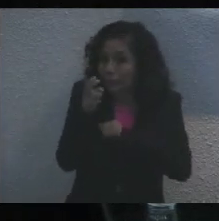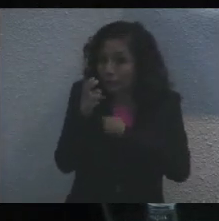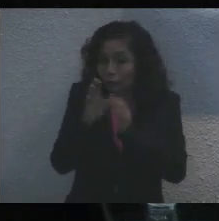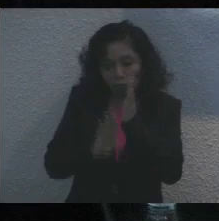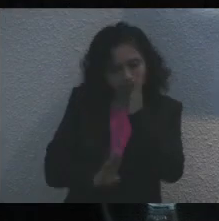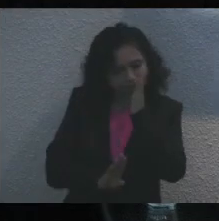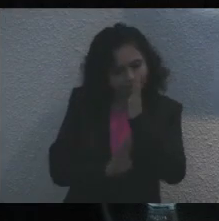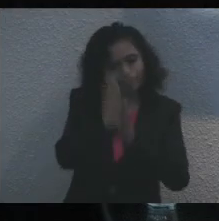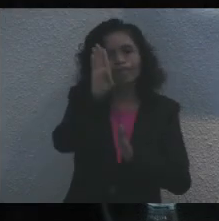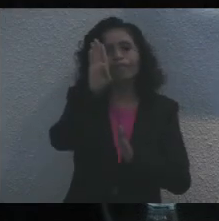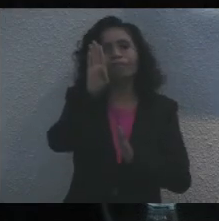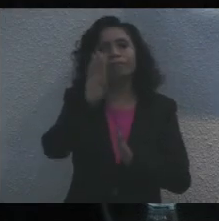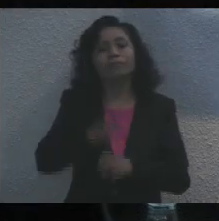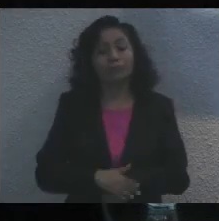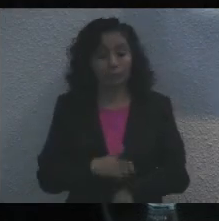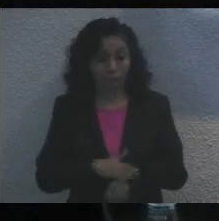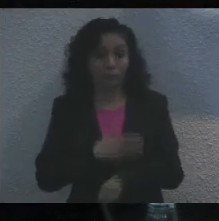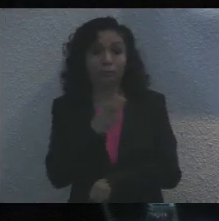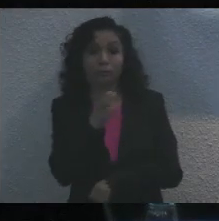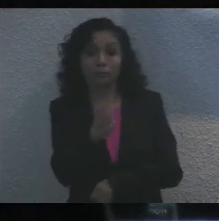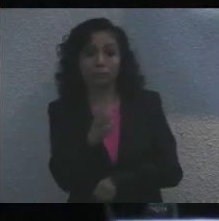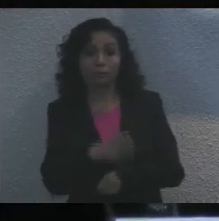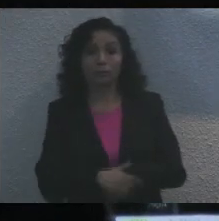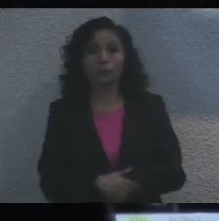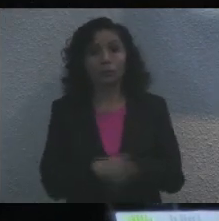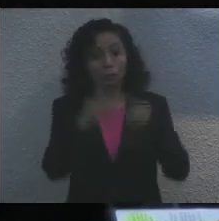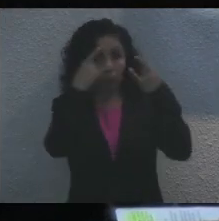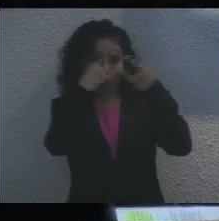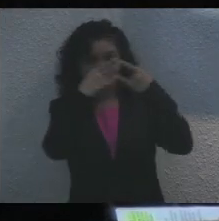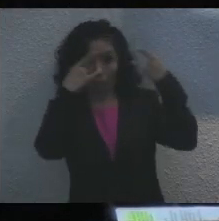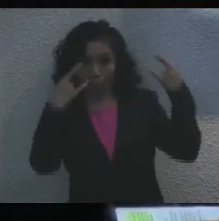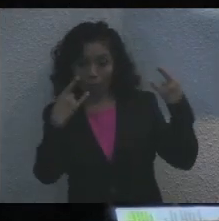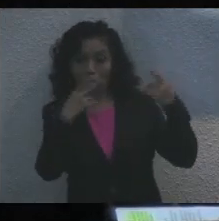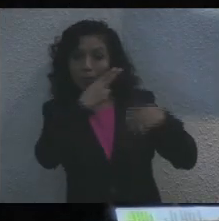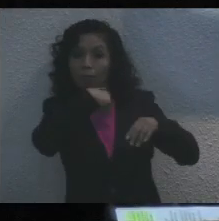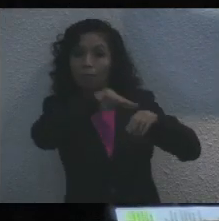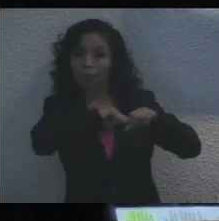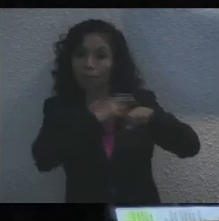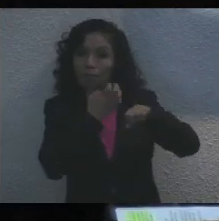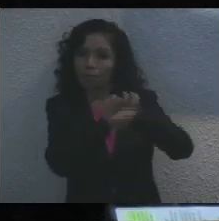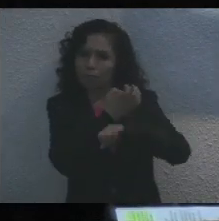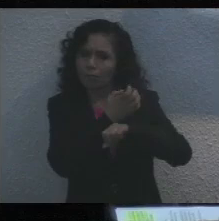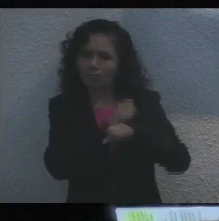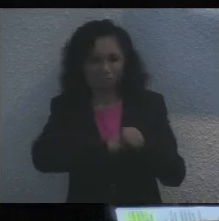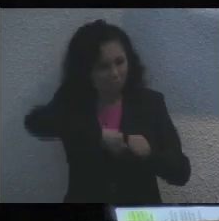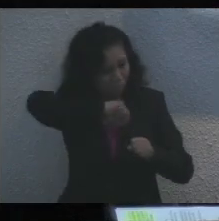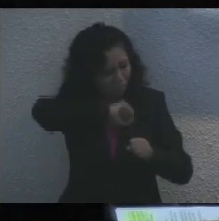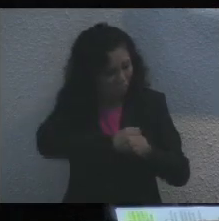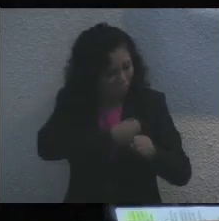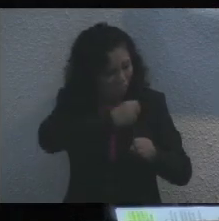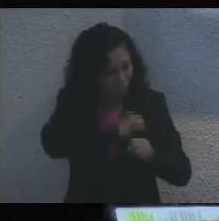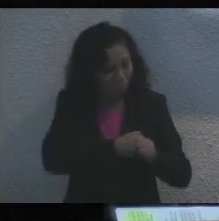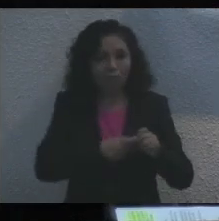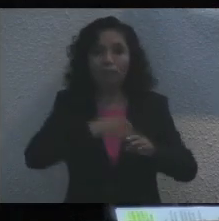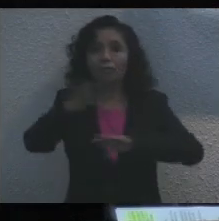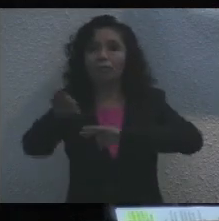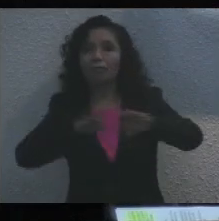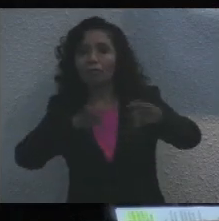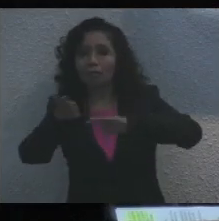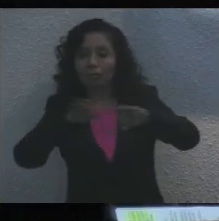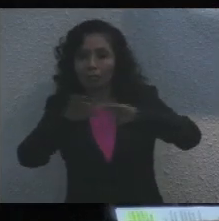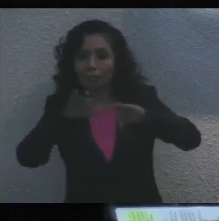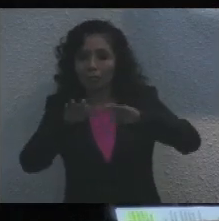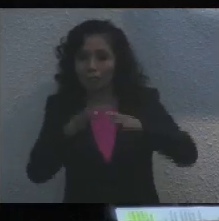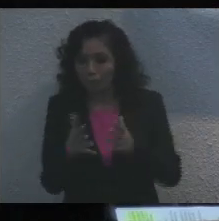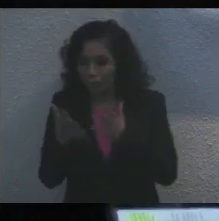adelante. Por ello, la historia de nuestro Estado nos convoca a impulsar la tenacidad, el trabajo y la determinación del